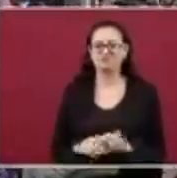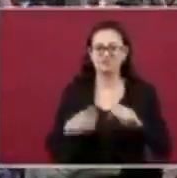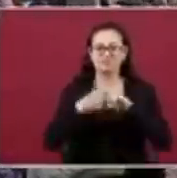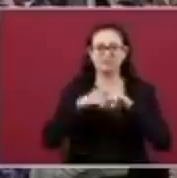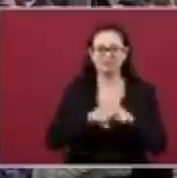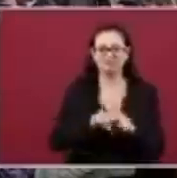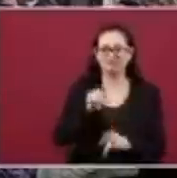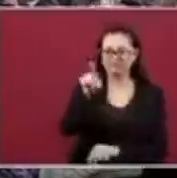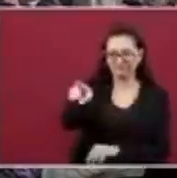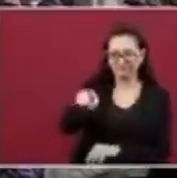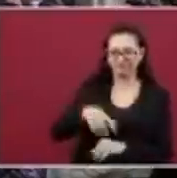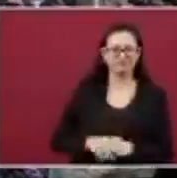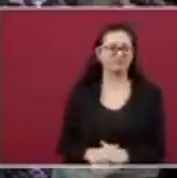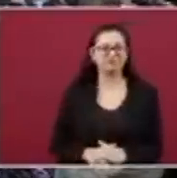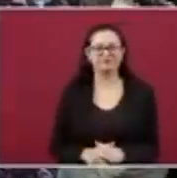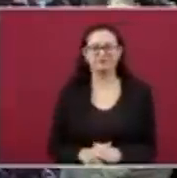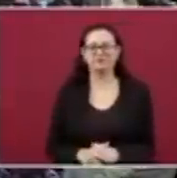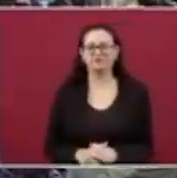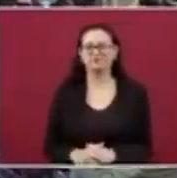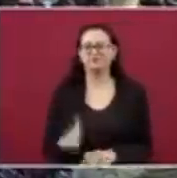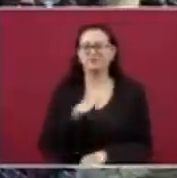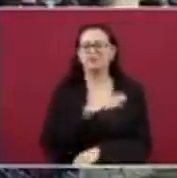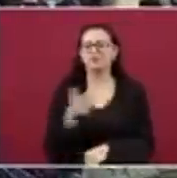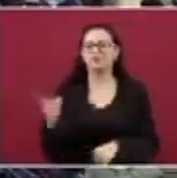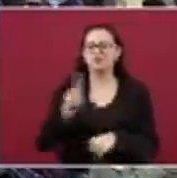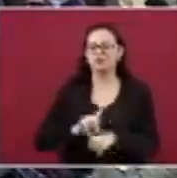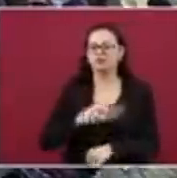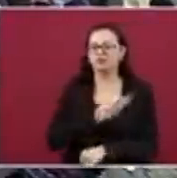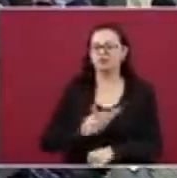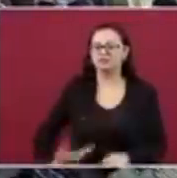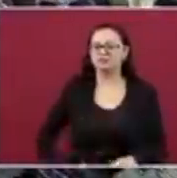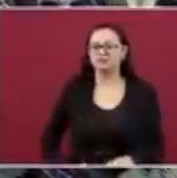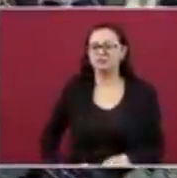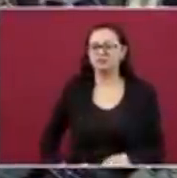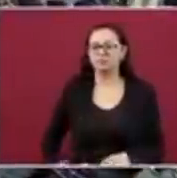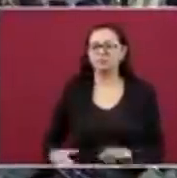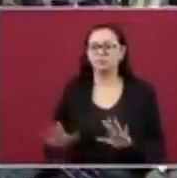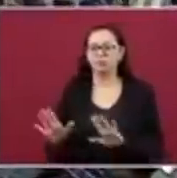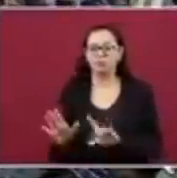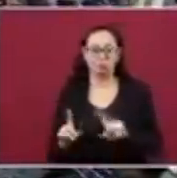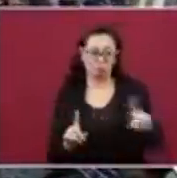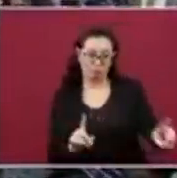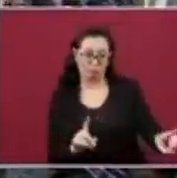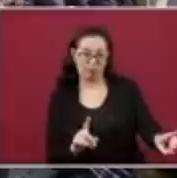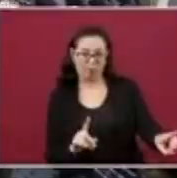Empezamos. Buenos días, presidente. Usted va a estar, pero